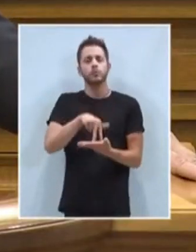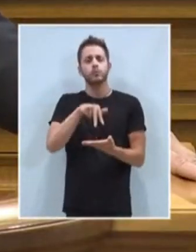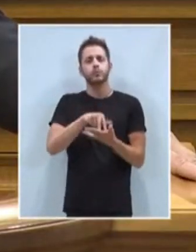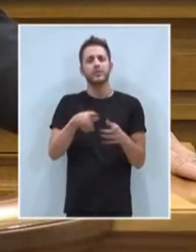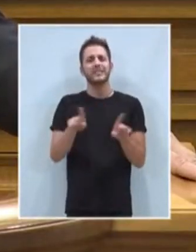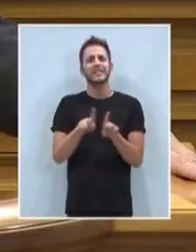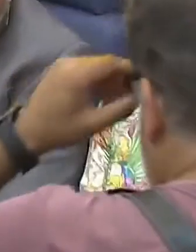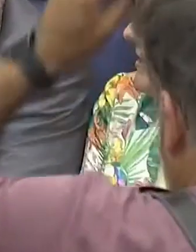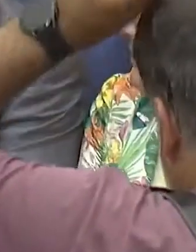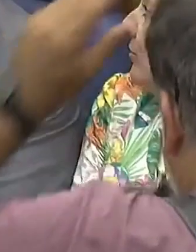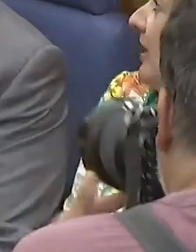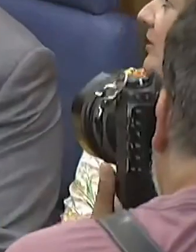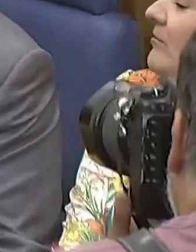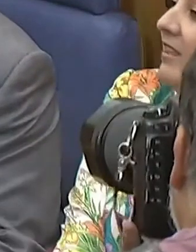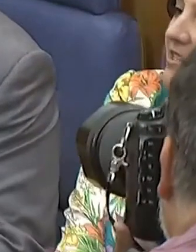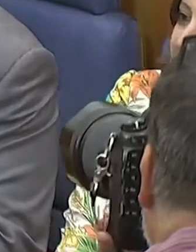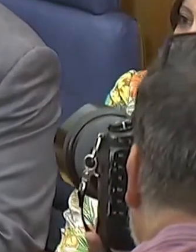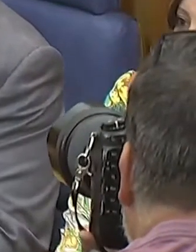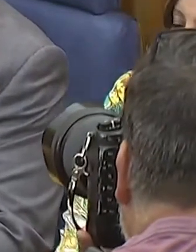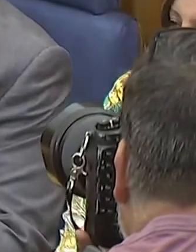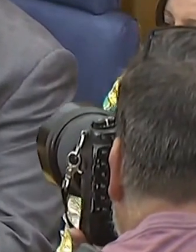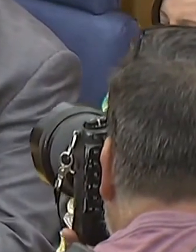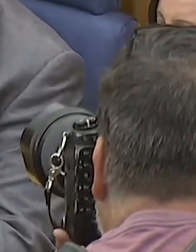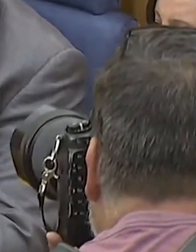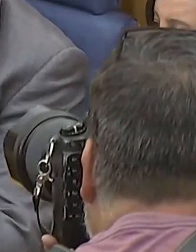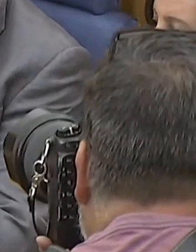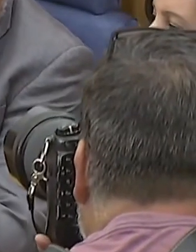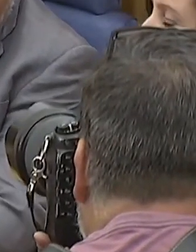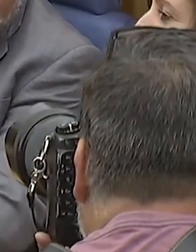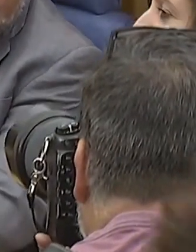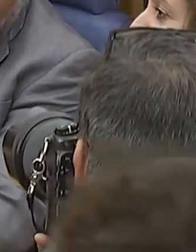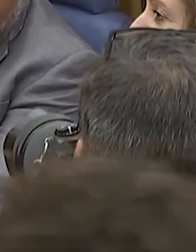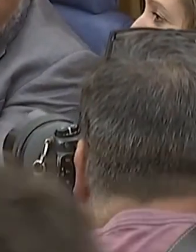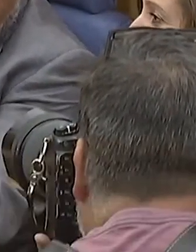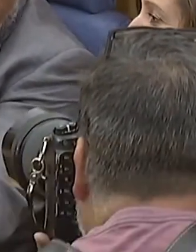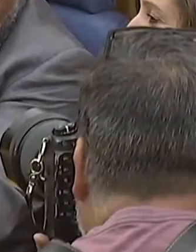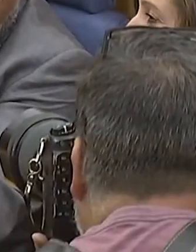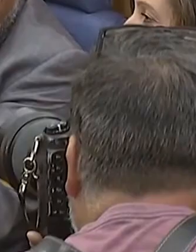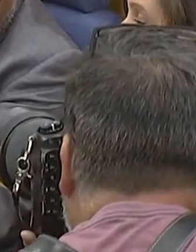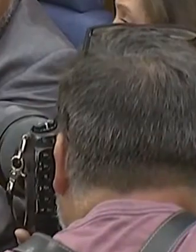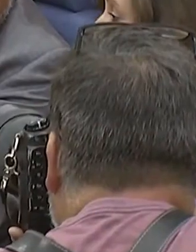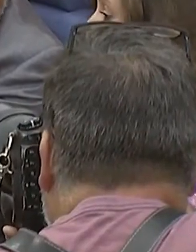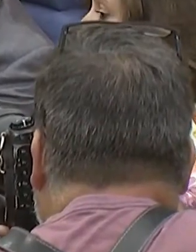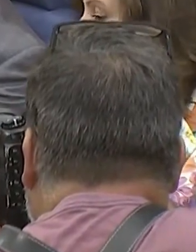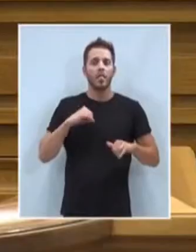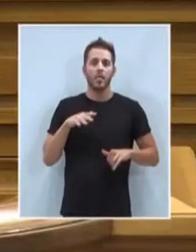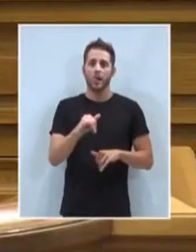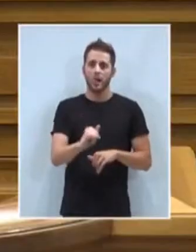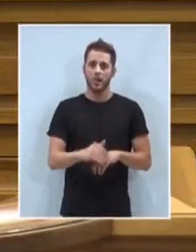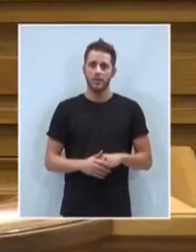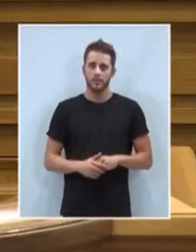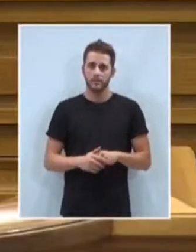todo hijo de vecino el presidente electo ha comenzado su discurso en clave nacional una España constitucional